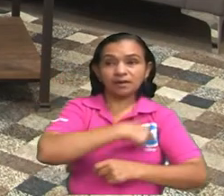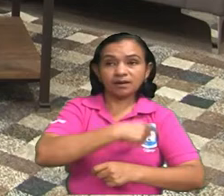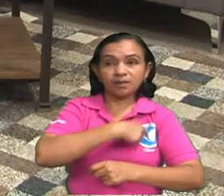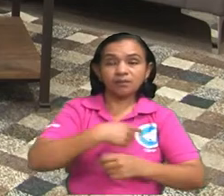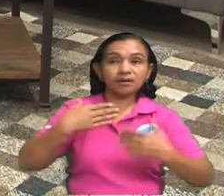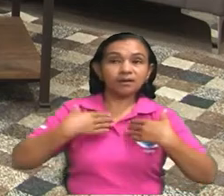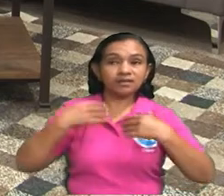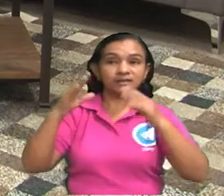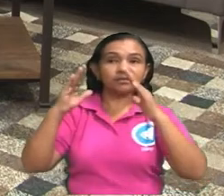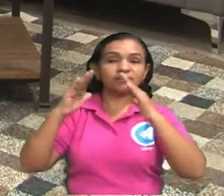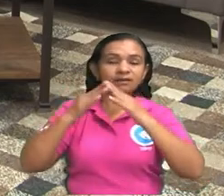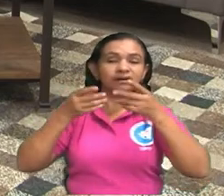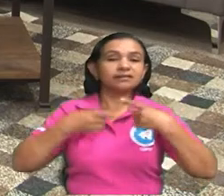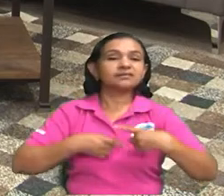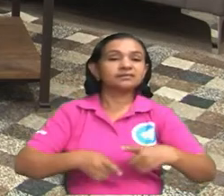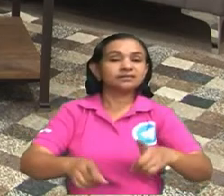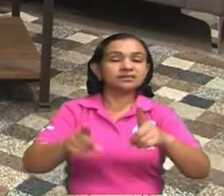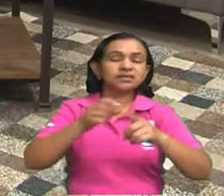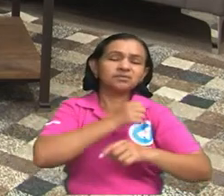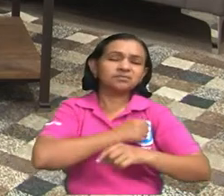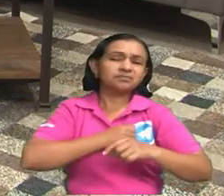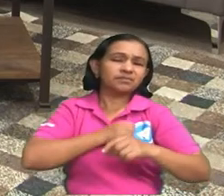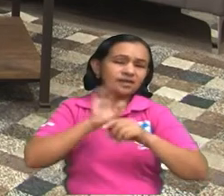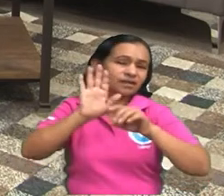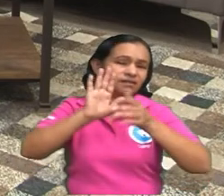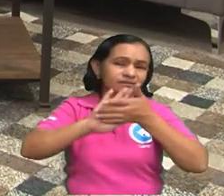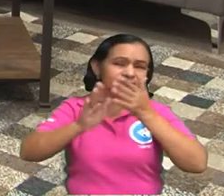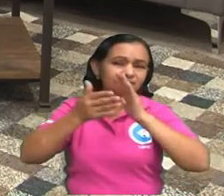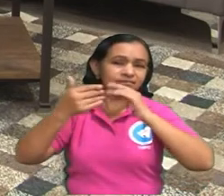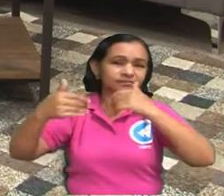una vivienda digna. Y lo perdonó. Entonces, él tiene